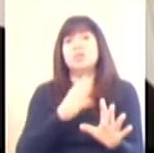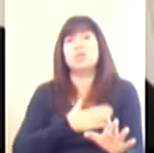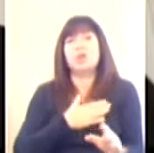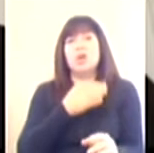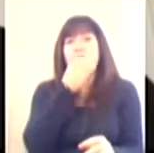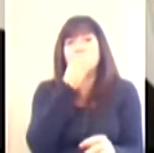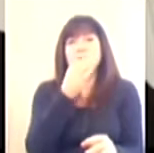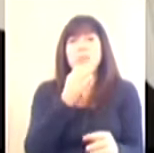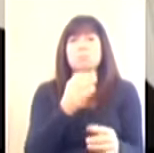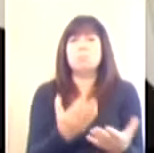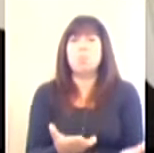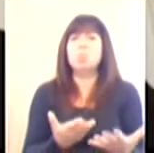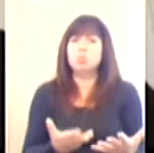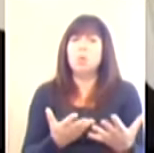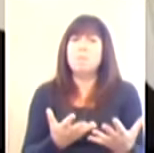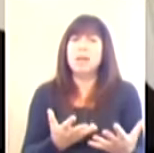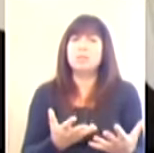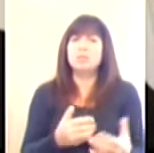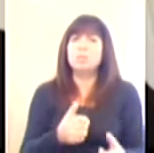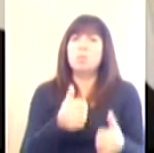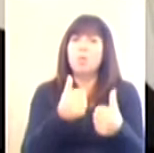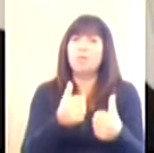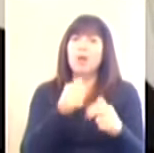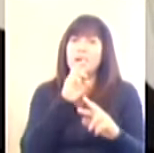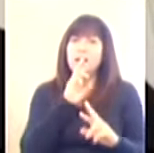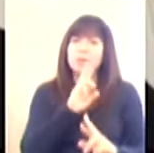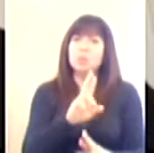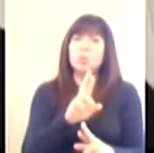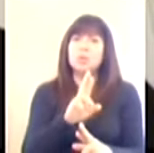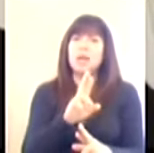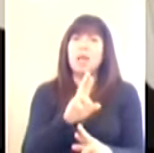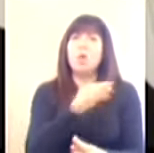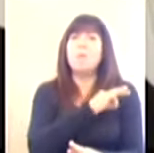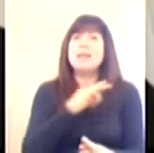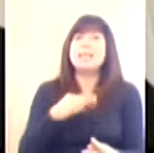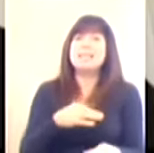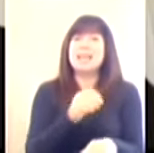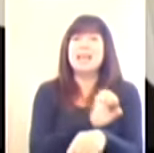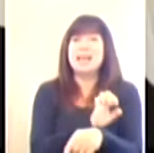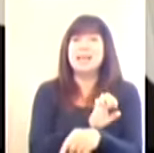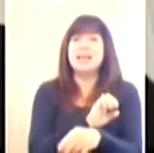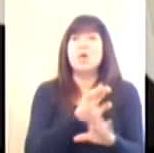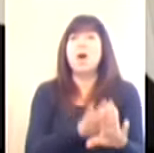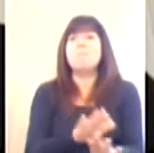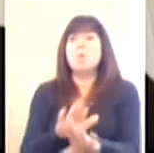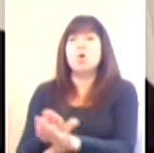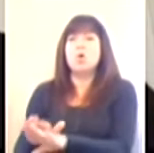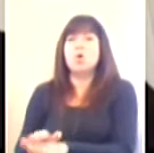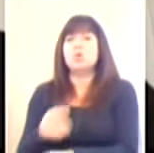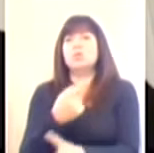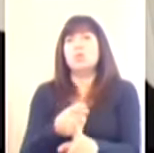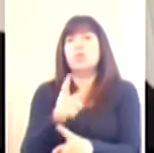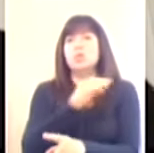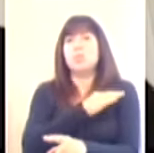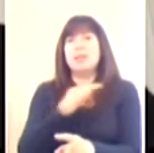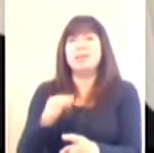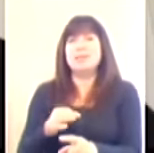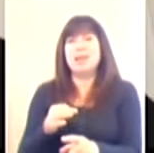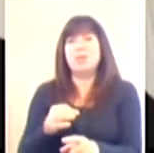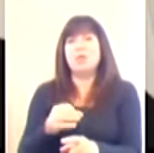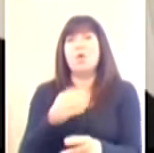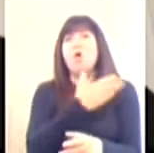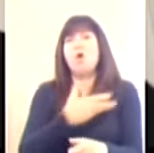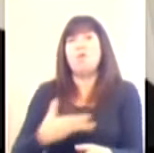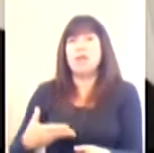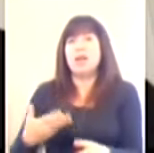muy consistentes con los resultados del estudio que hicimos desde el Ministerio de Energía, con el apoyo de muchos otros ministerios del gobierno, para trazar